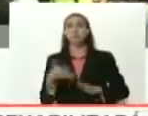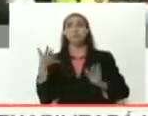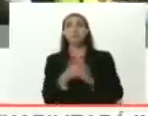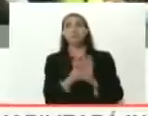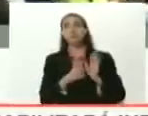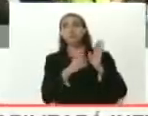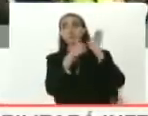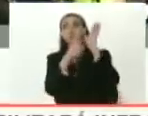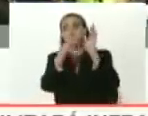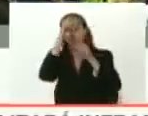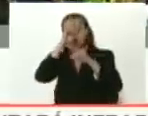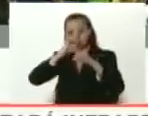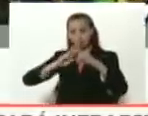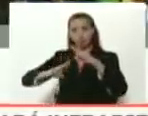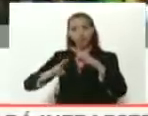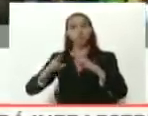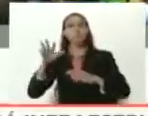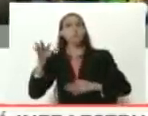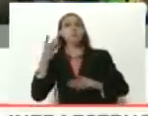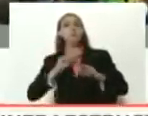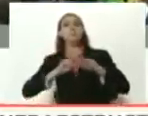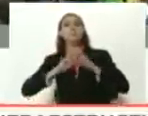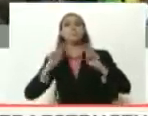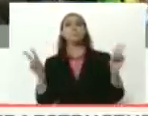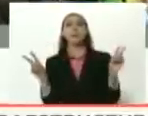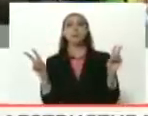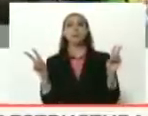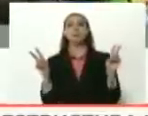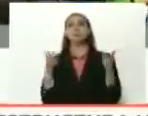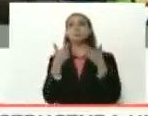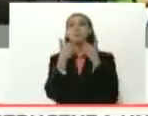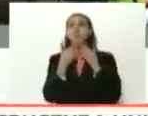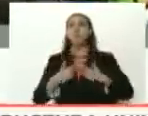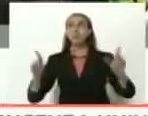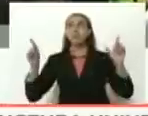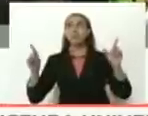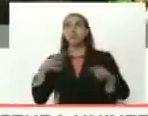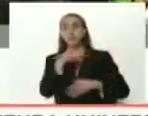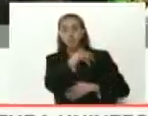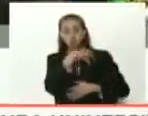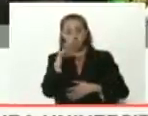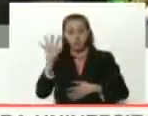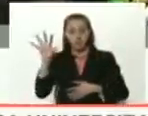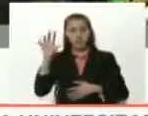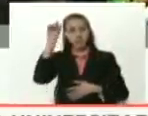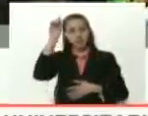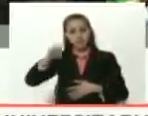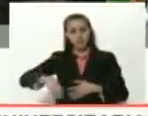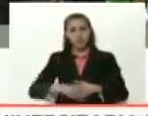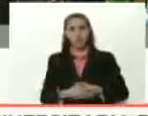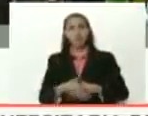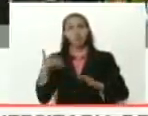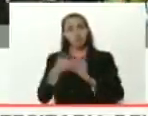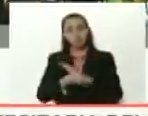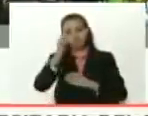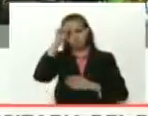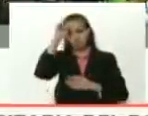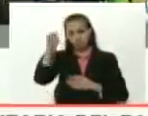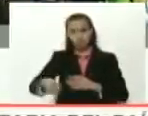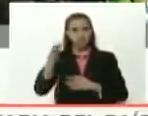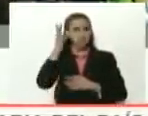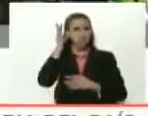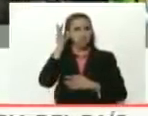homenaje a la paz, a la libertad, a la soberanía, pero también en reconocimiento a la